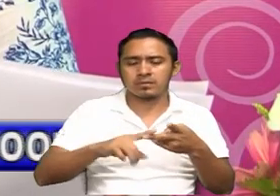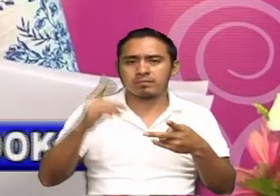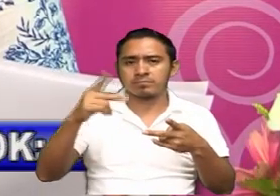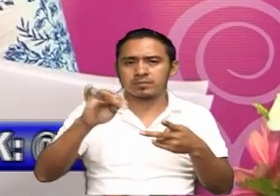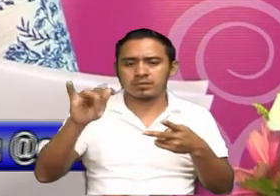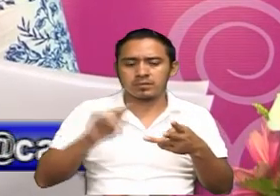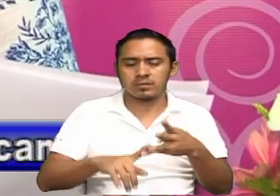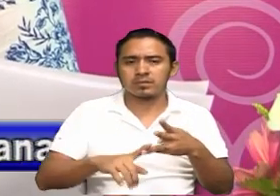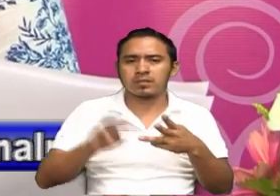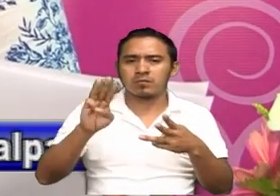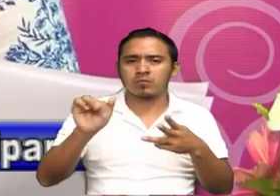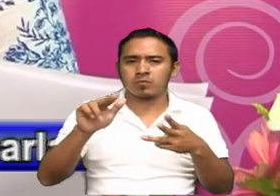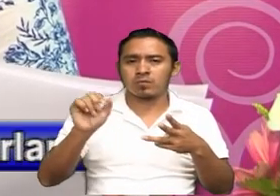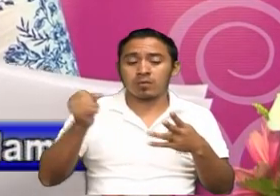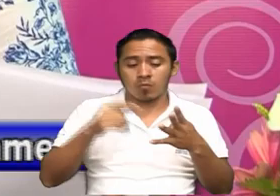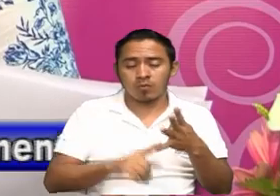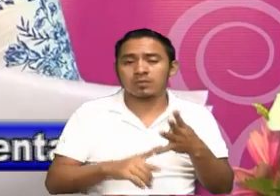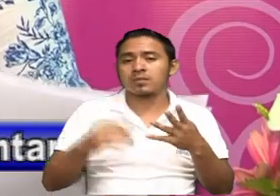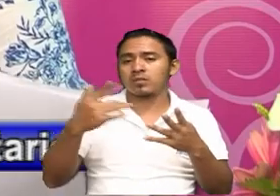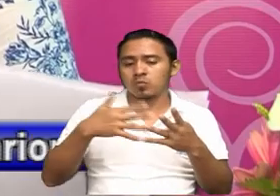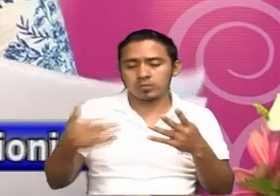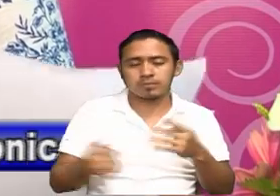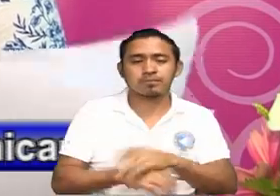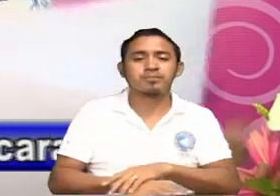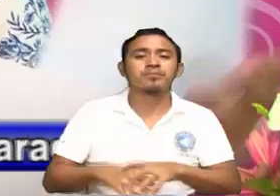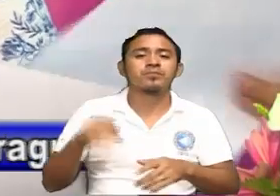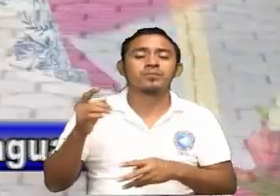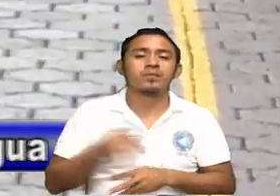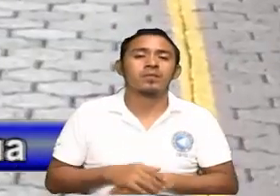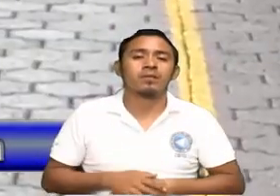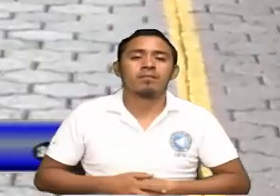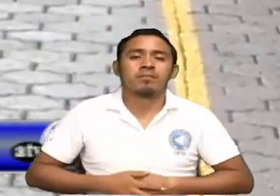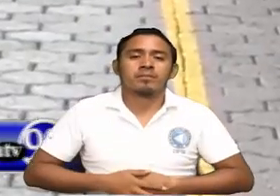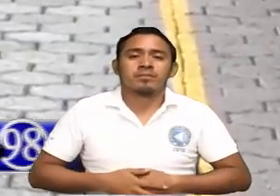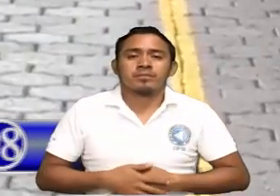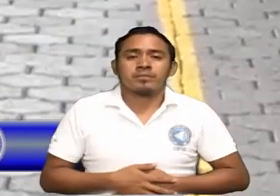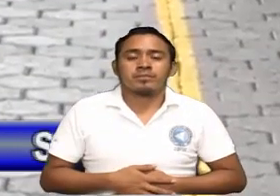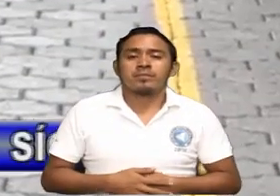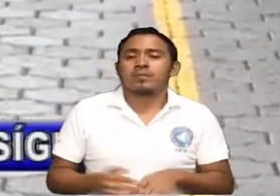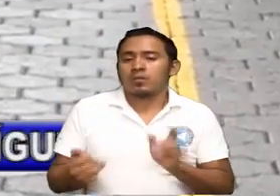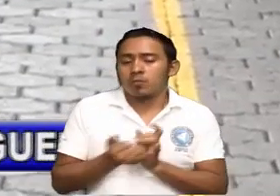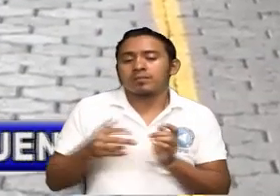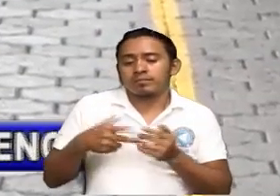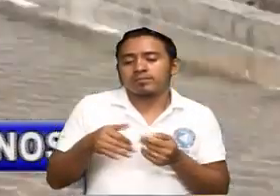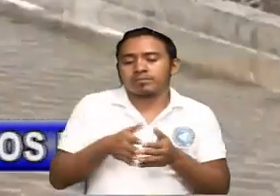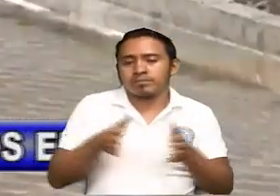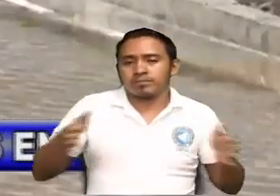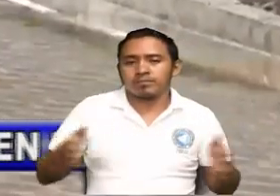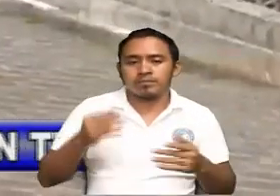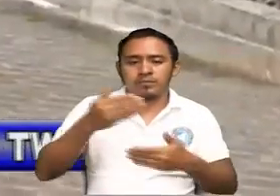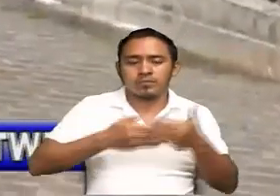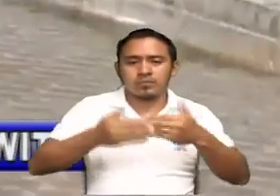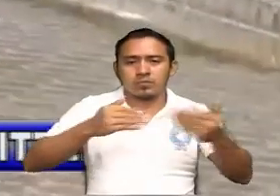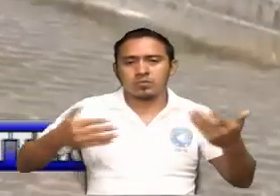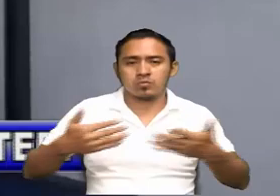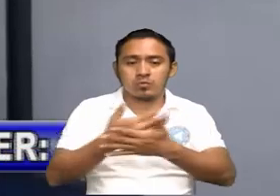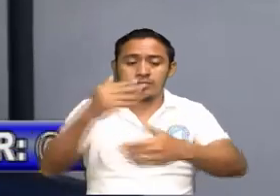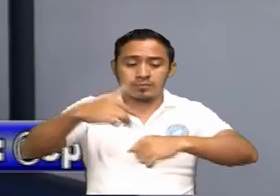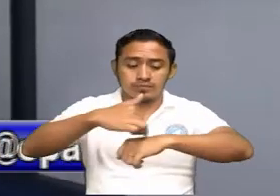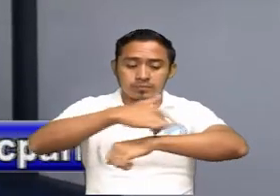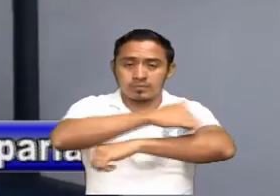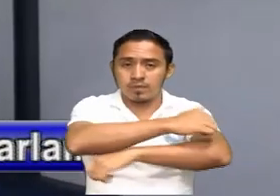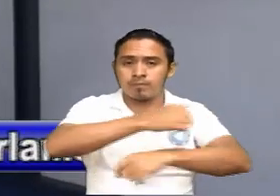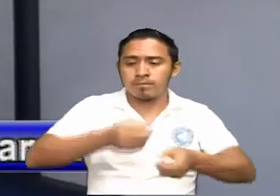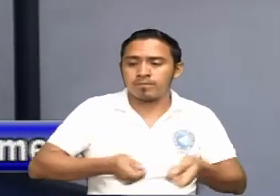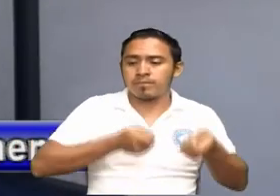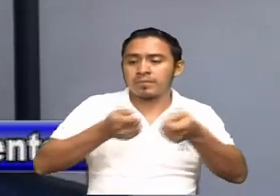y Guanaguas, con una inversión de 2.7 billones de Córdoba. También se inauguró la construcción de camino rural y